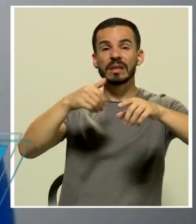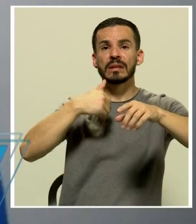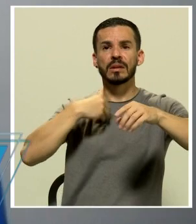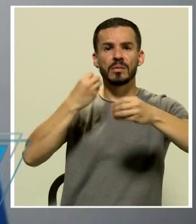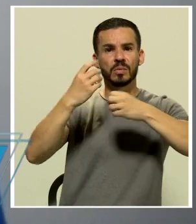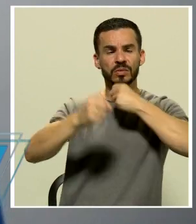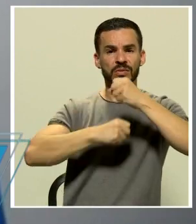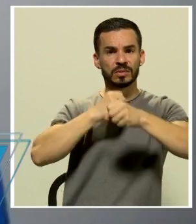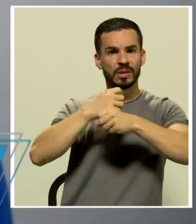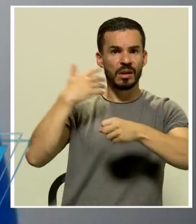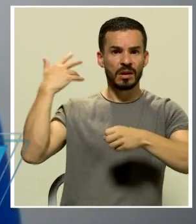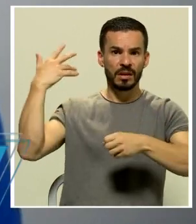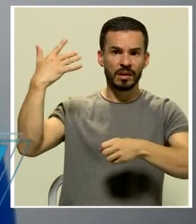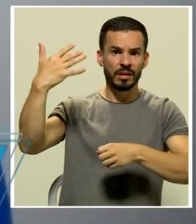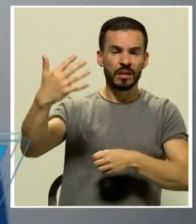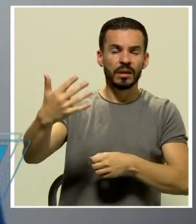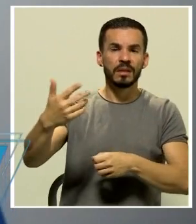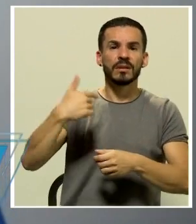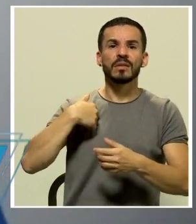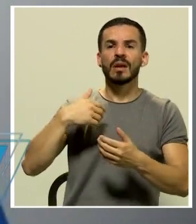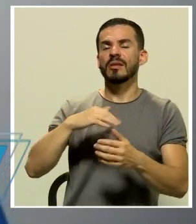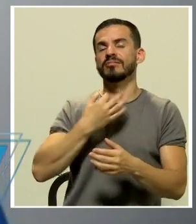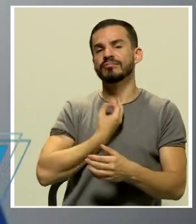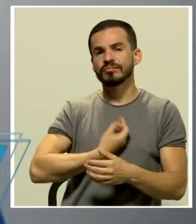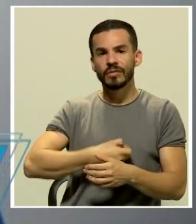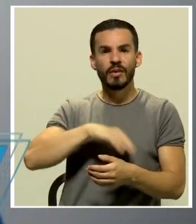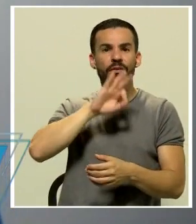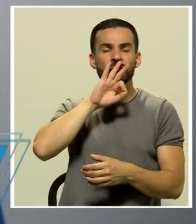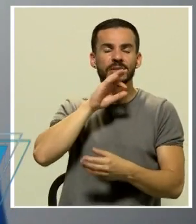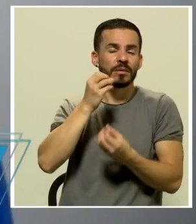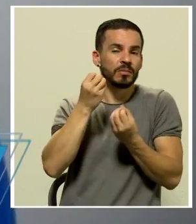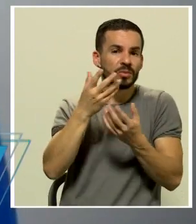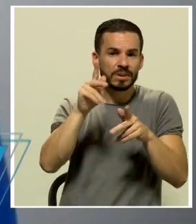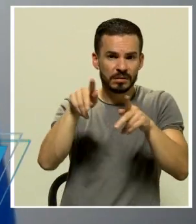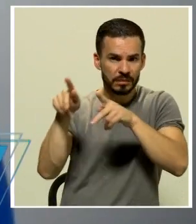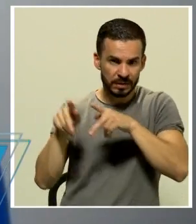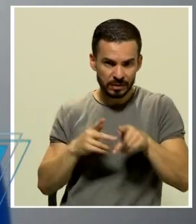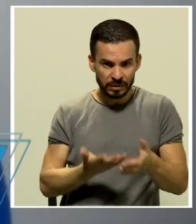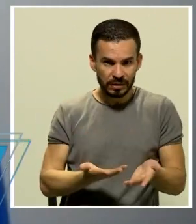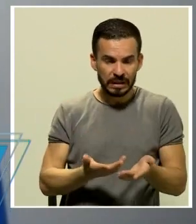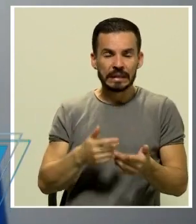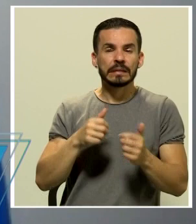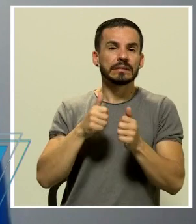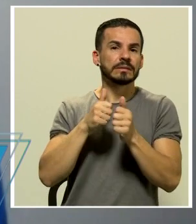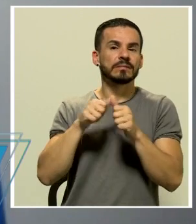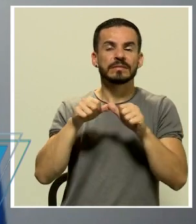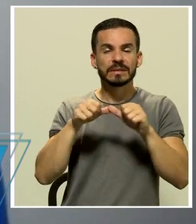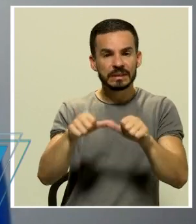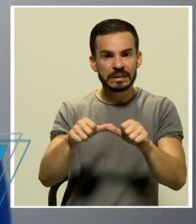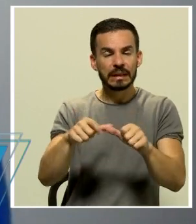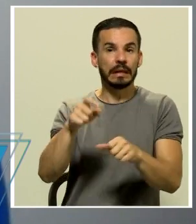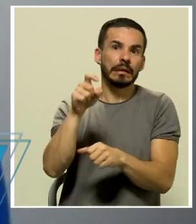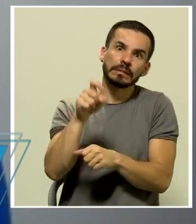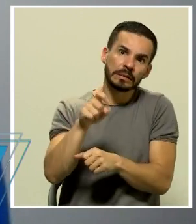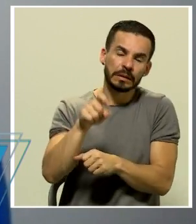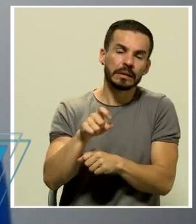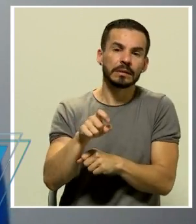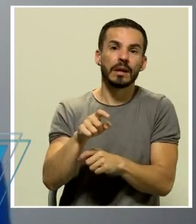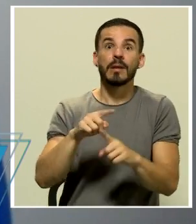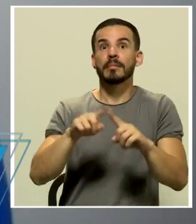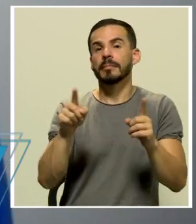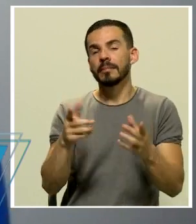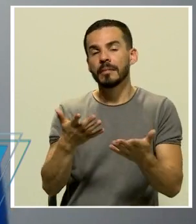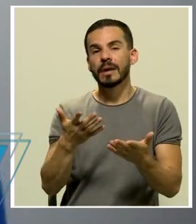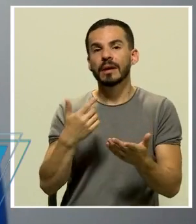muchos años y ha generado muchas frustraciones para mucha gente. Sigue siendo totalmente necesario,